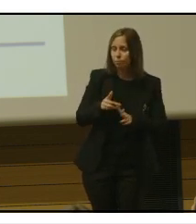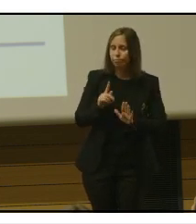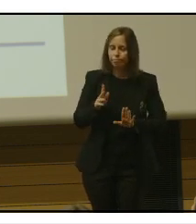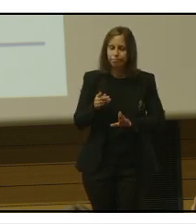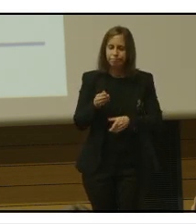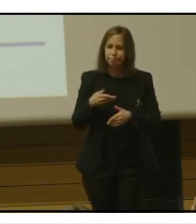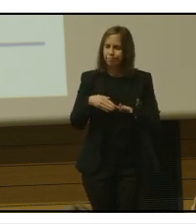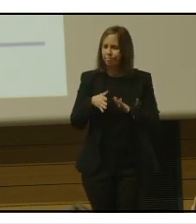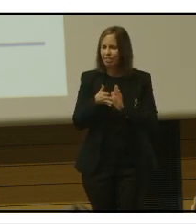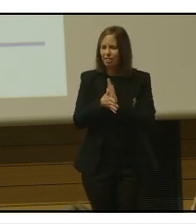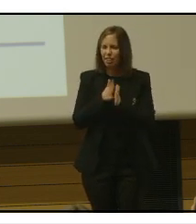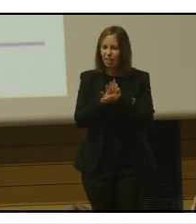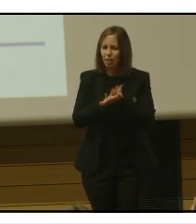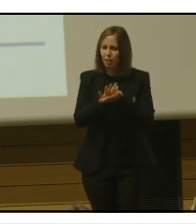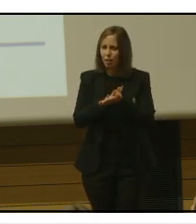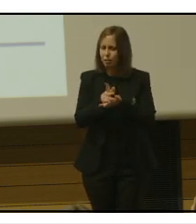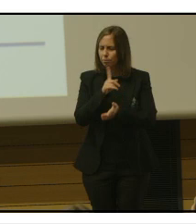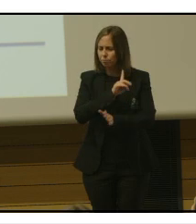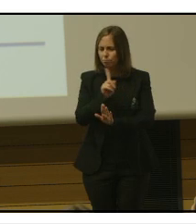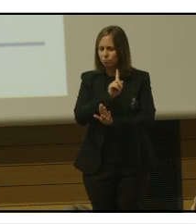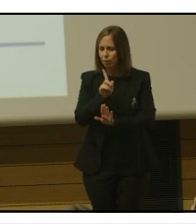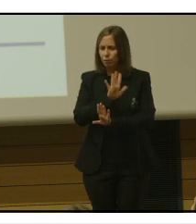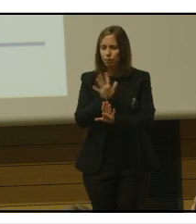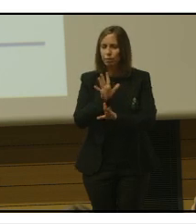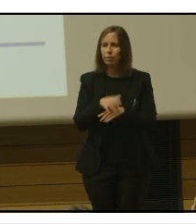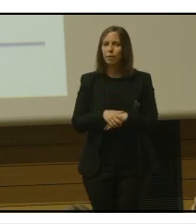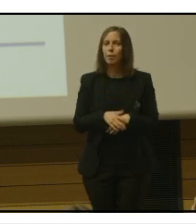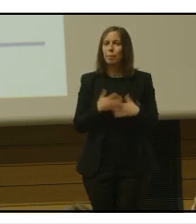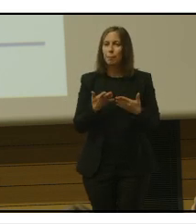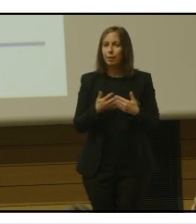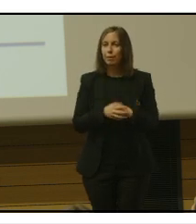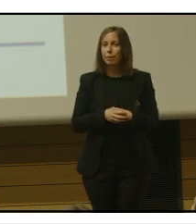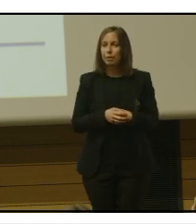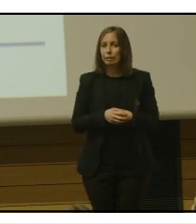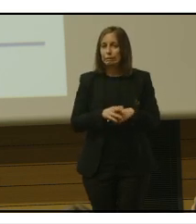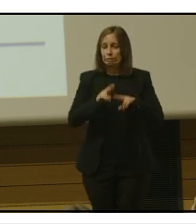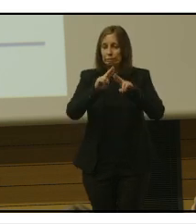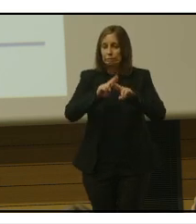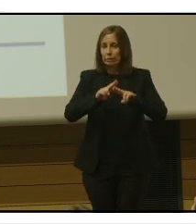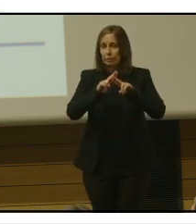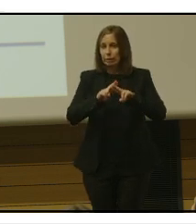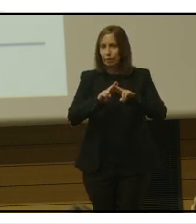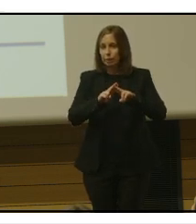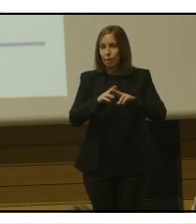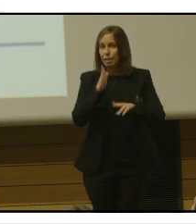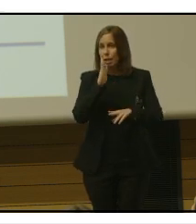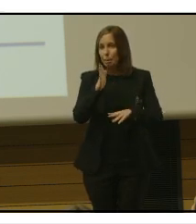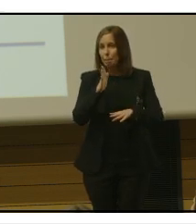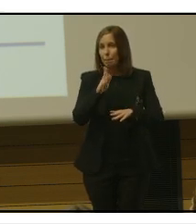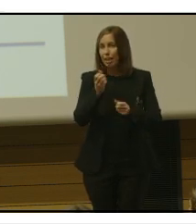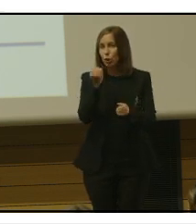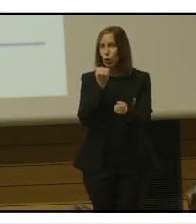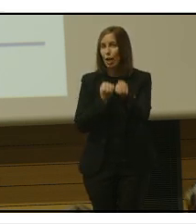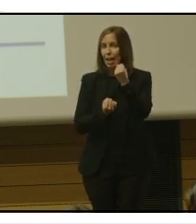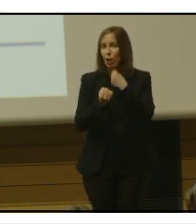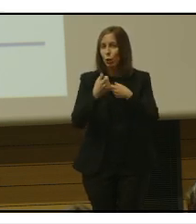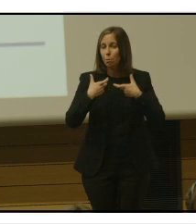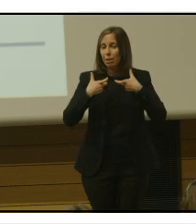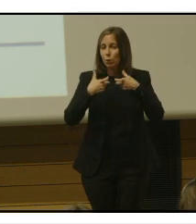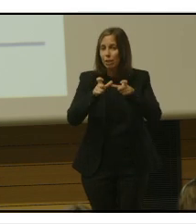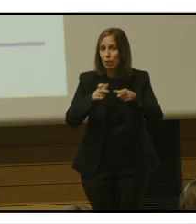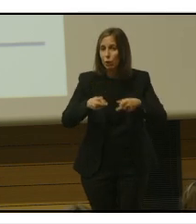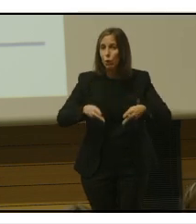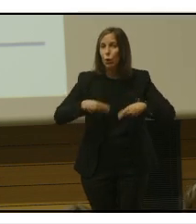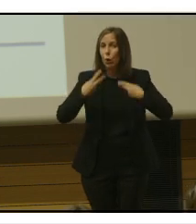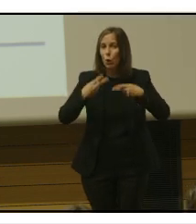no era objeto ni objetivo de lo que yo os tenía que contar, pero sí revisáis cuál fue el impacto económico en el sector hostelero de